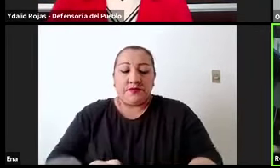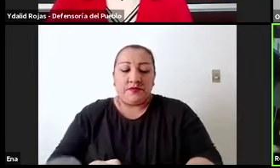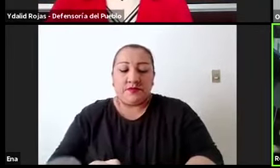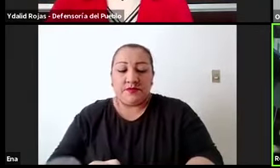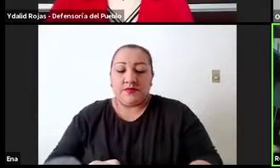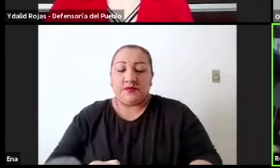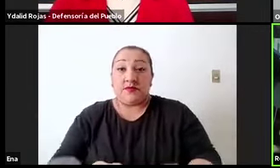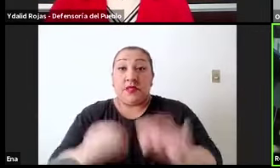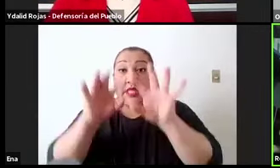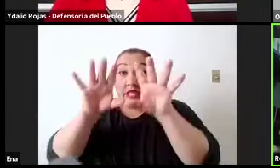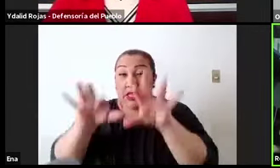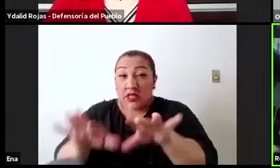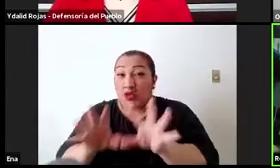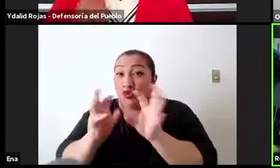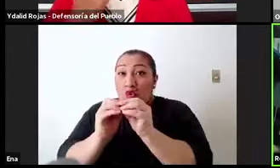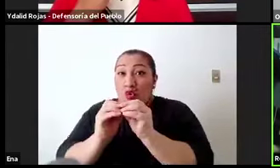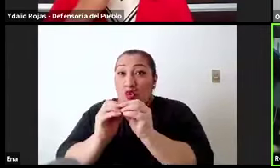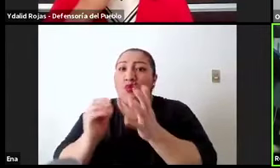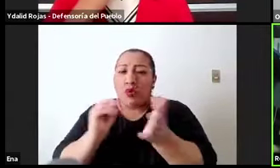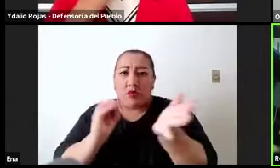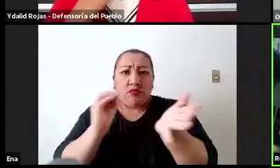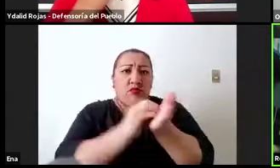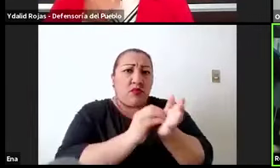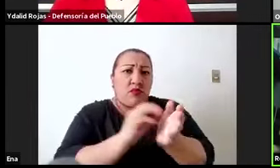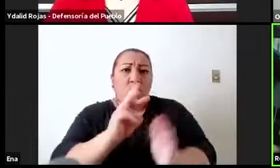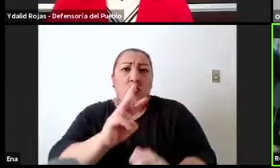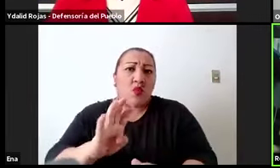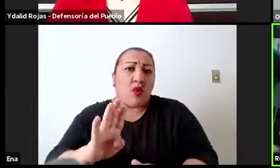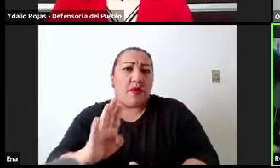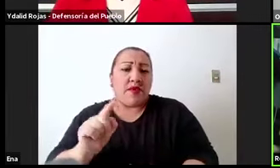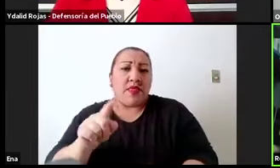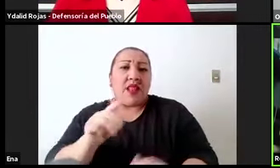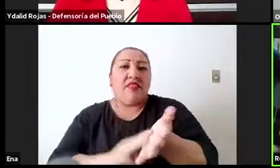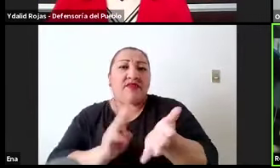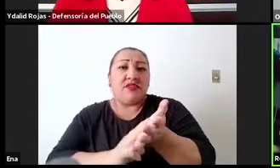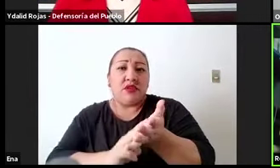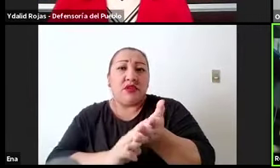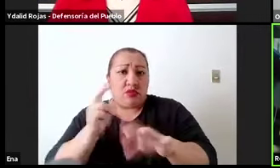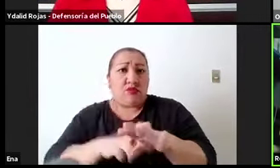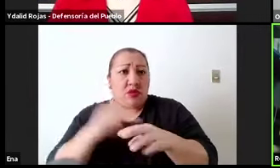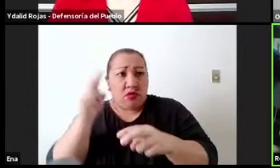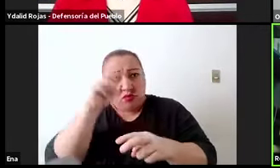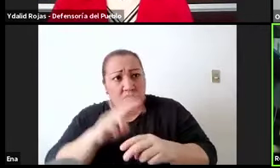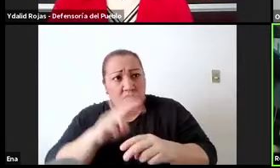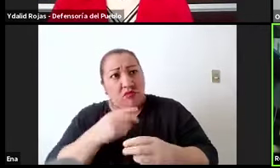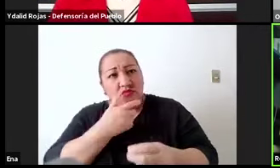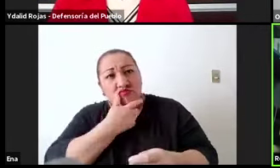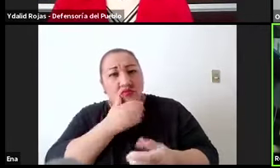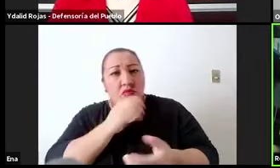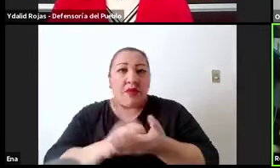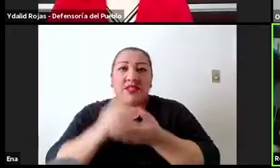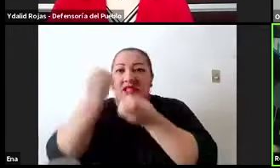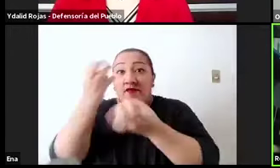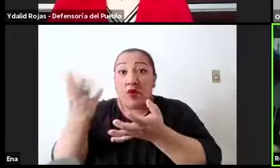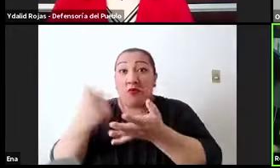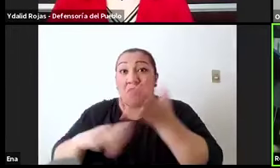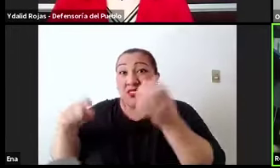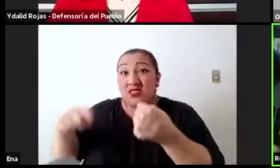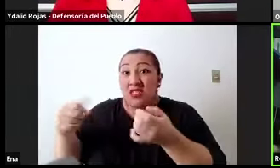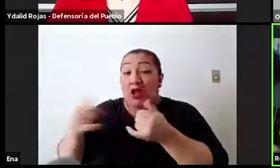encontrar ustedes colgado en el portal institucional de la Defensoría del Pueblo, donde podrán ver mucha más información de la que ha